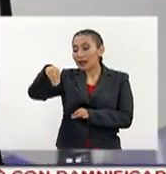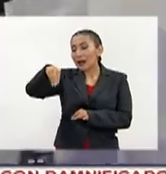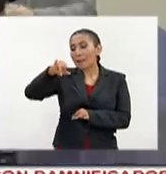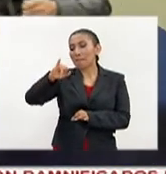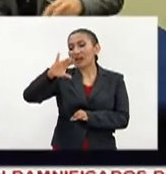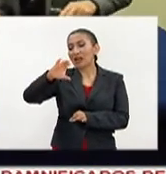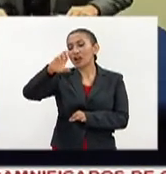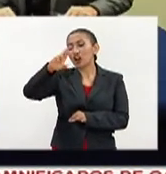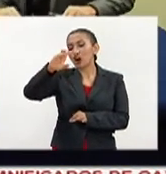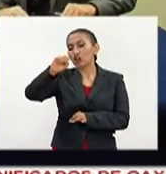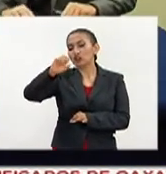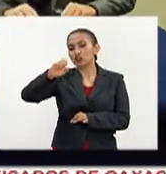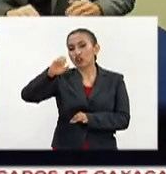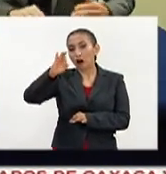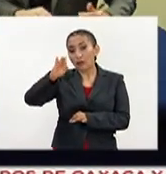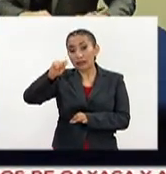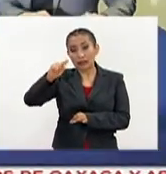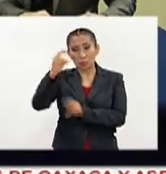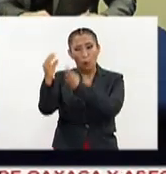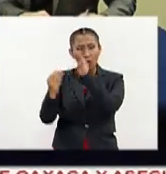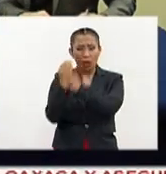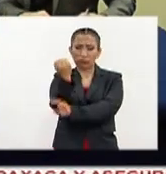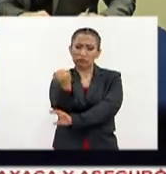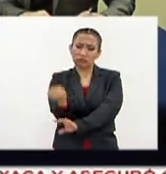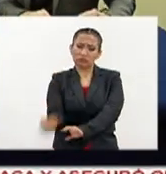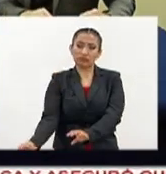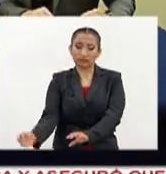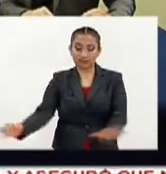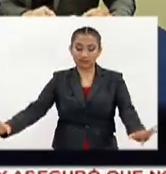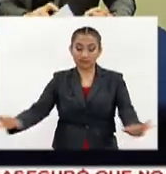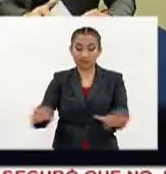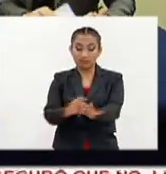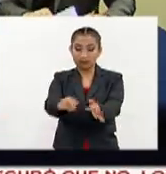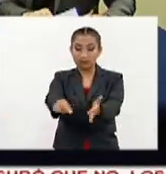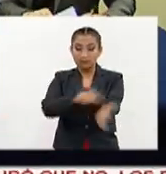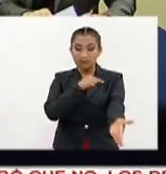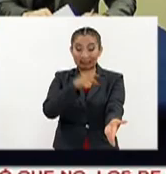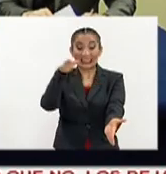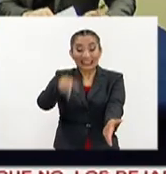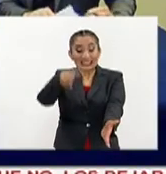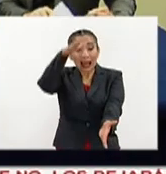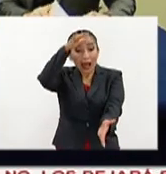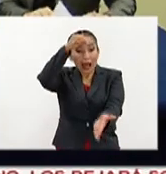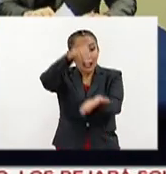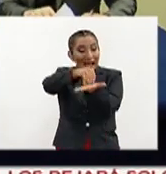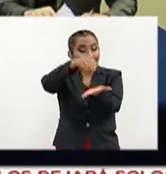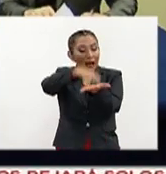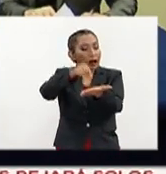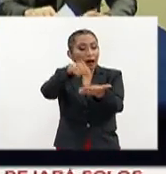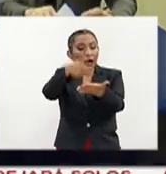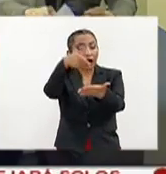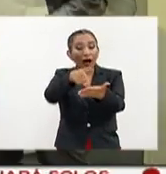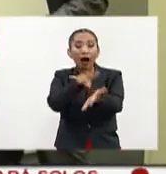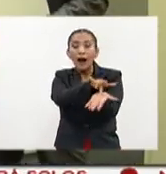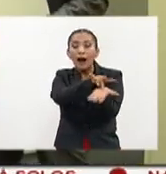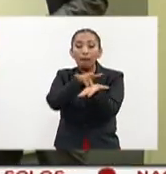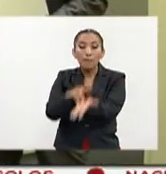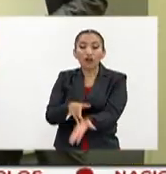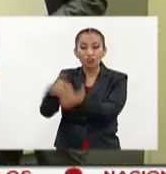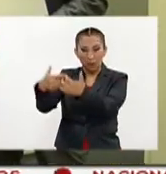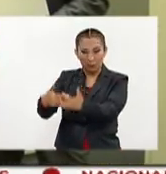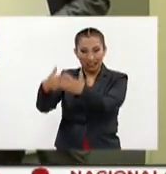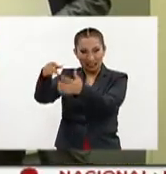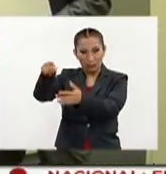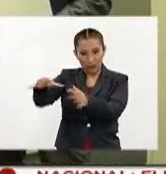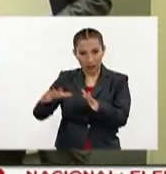la empresa computacional reconocida mundialmente Microsoft. Dicho convenio contempla el apoyo de la